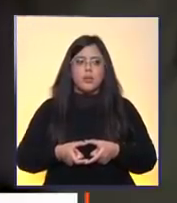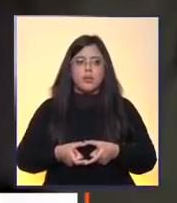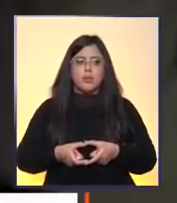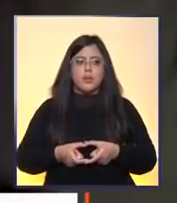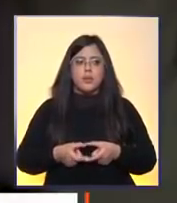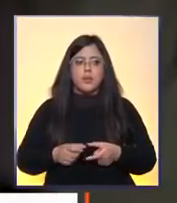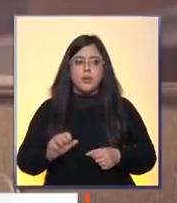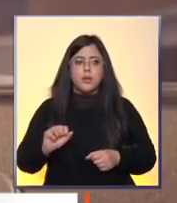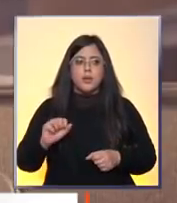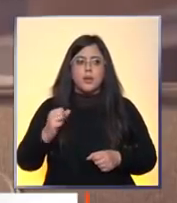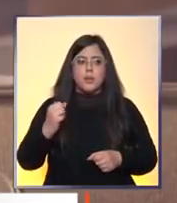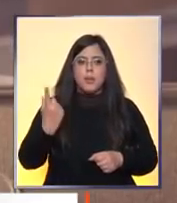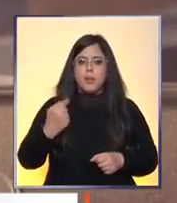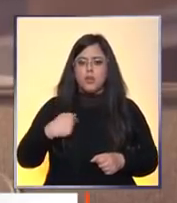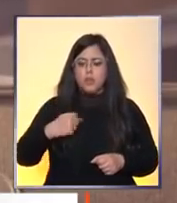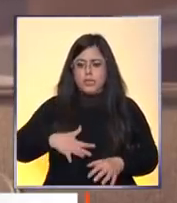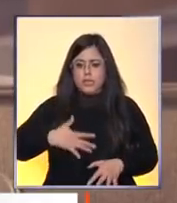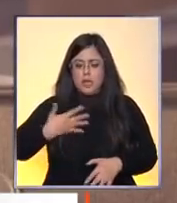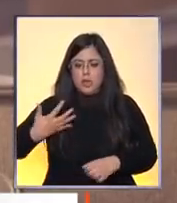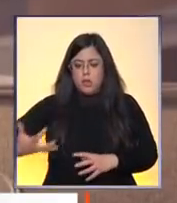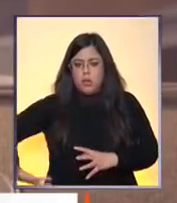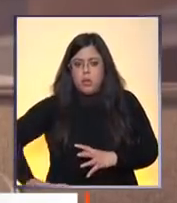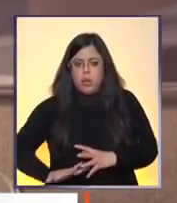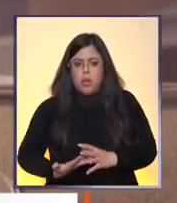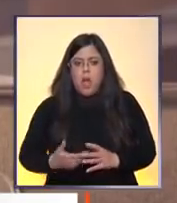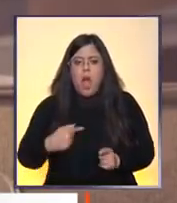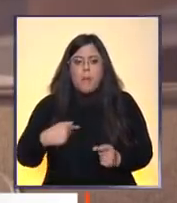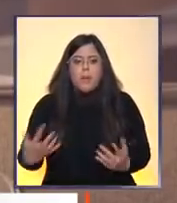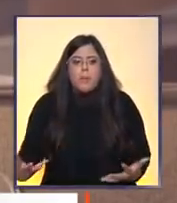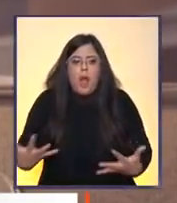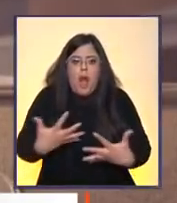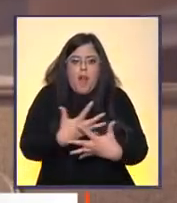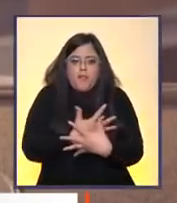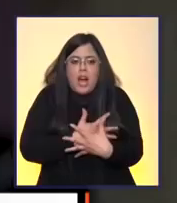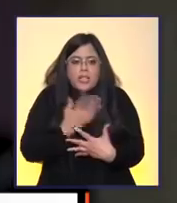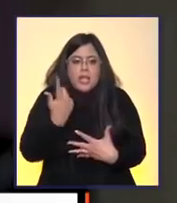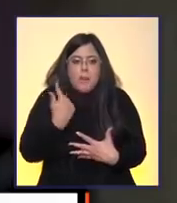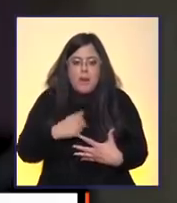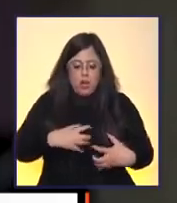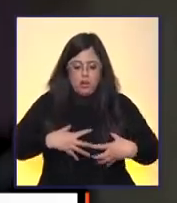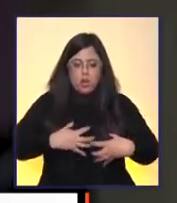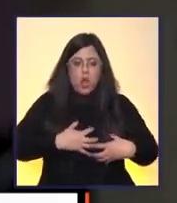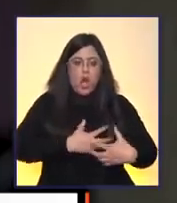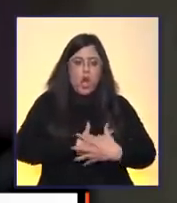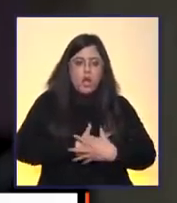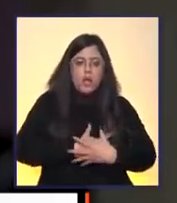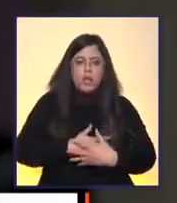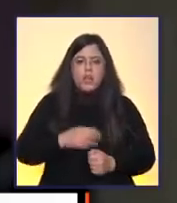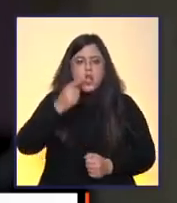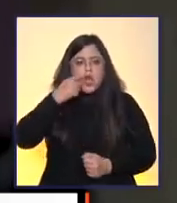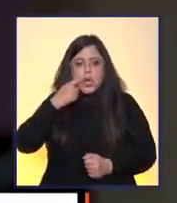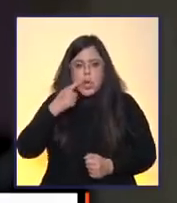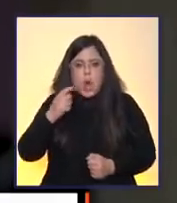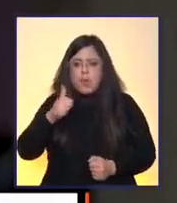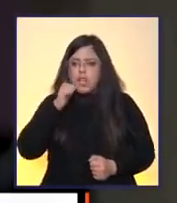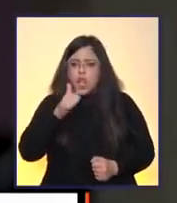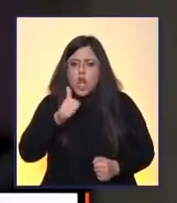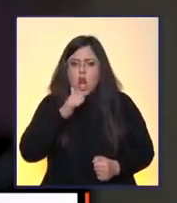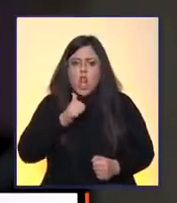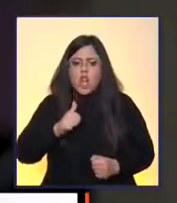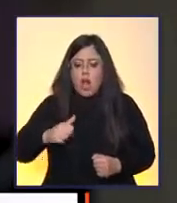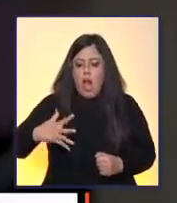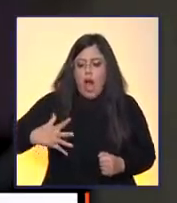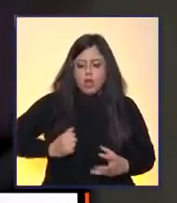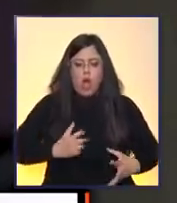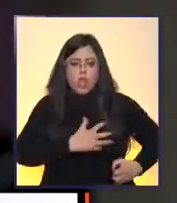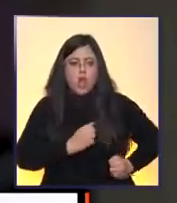sé. Como que me va a dar un abrazo, pero no me da el abrazo y me toca el busto. Que un tipo llegara todos los días, te agarrara por donde quisiera,